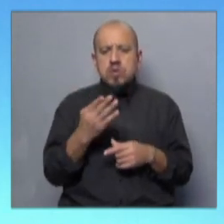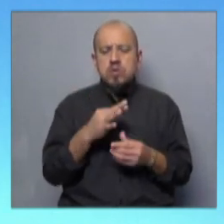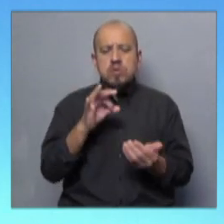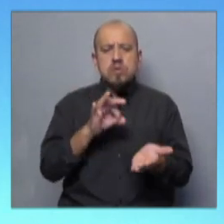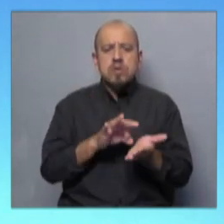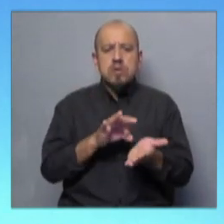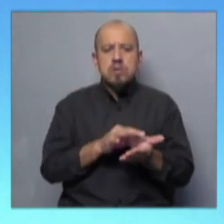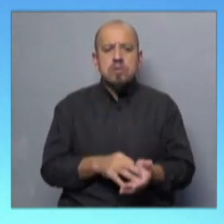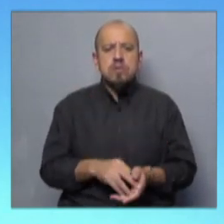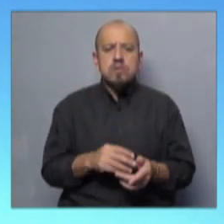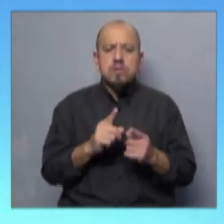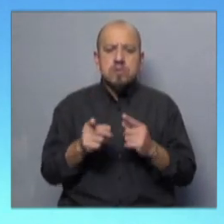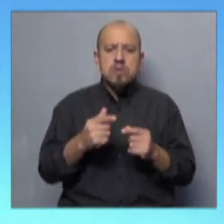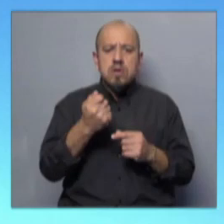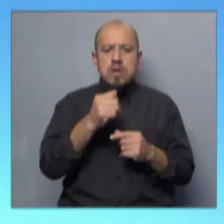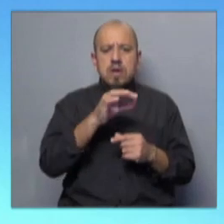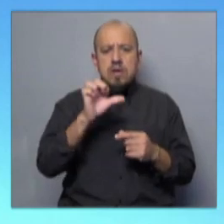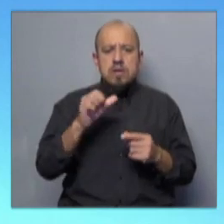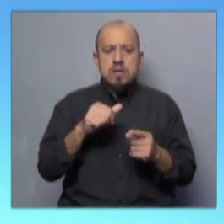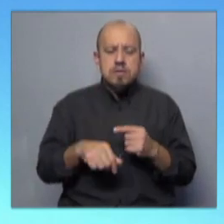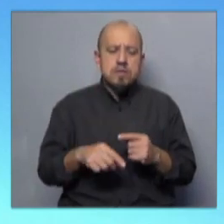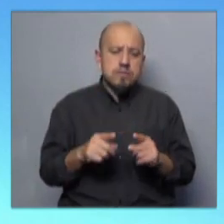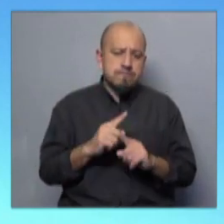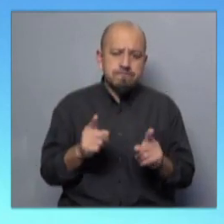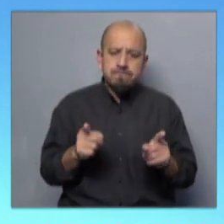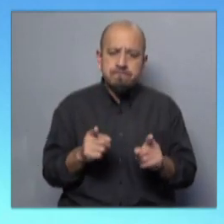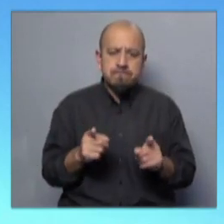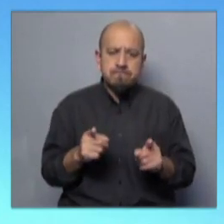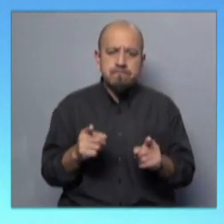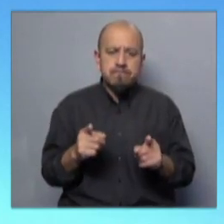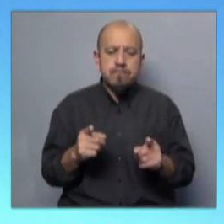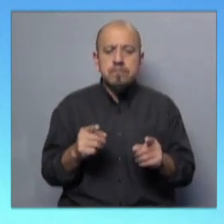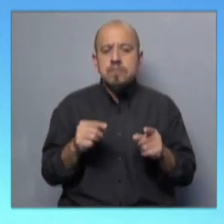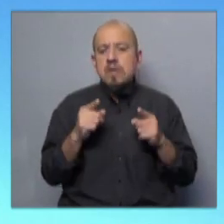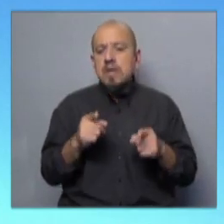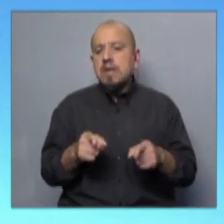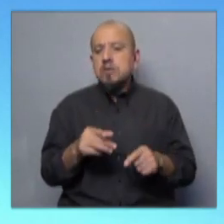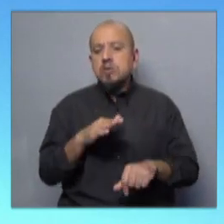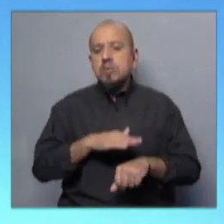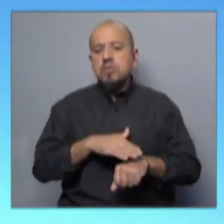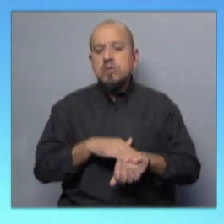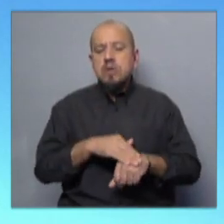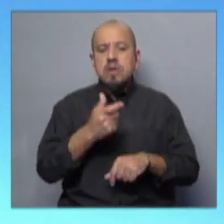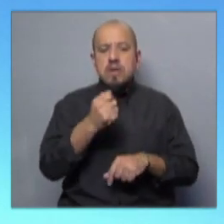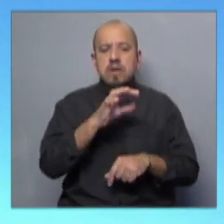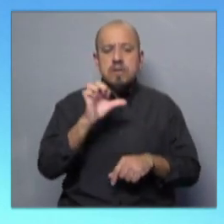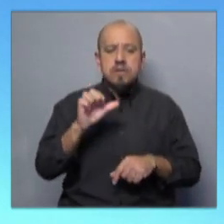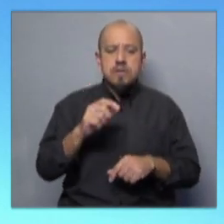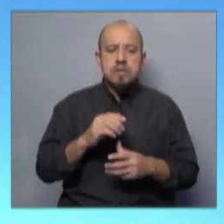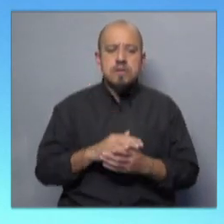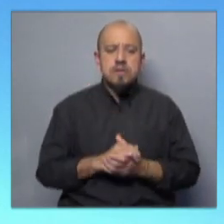penitenciario que no es cubierto por hace no debe ser cubierto por sanidad policial tiene que ser cubierto por hacer